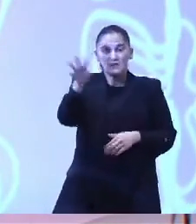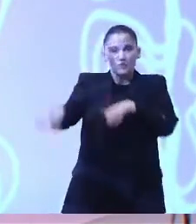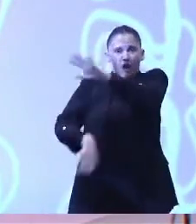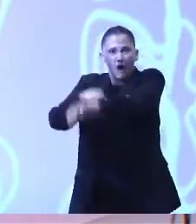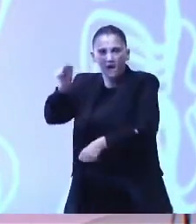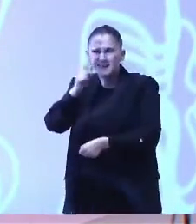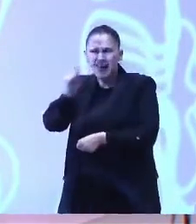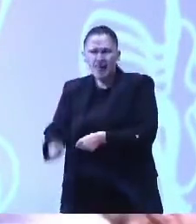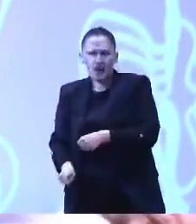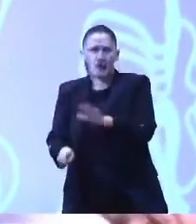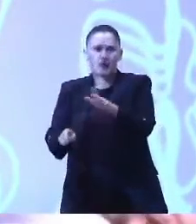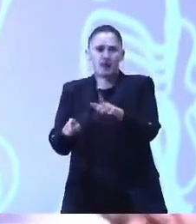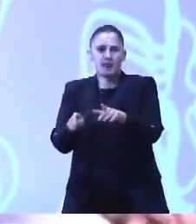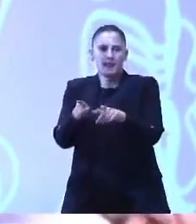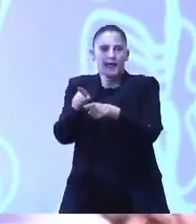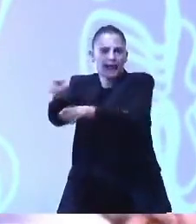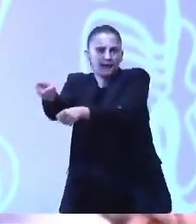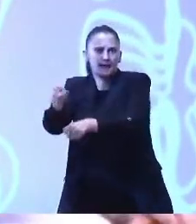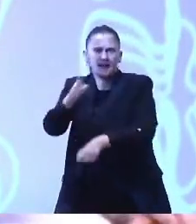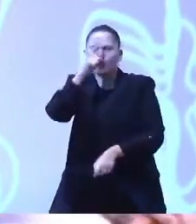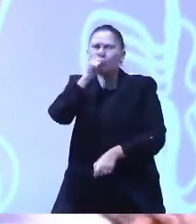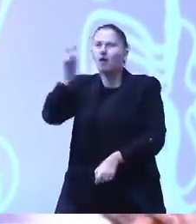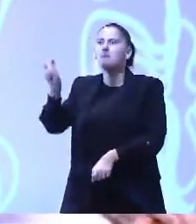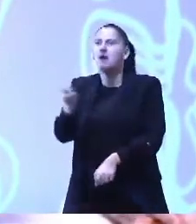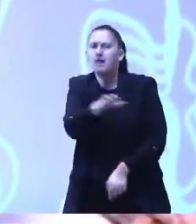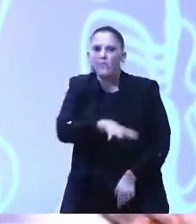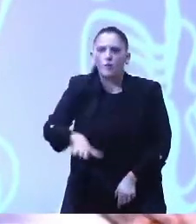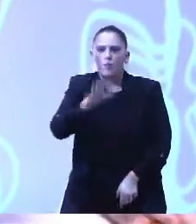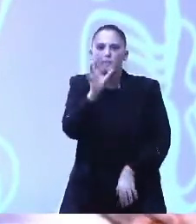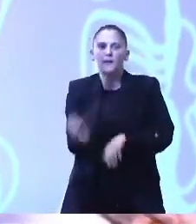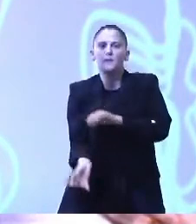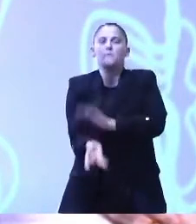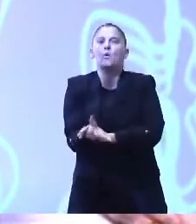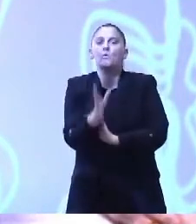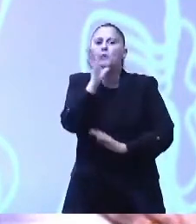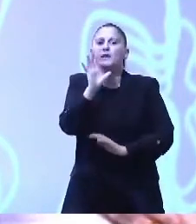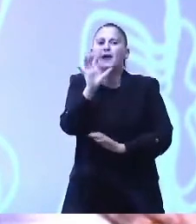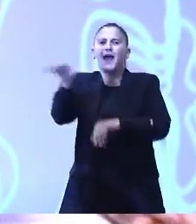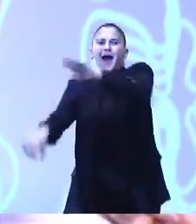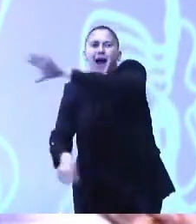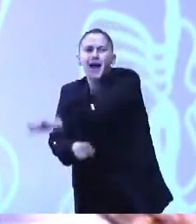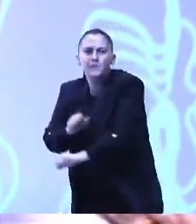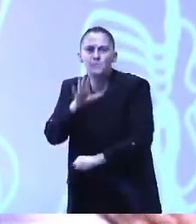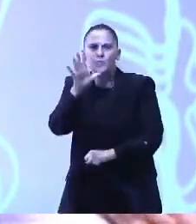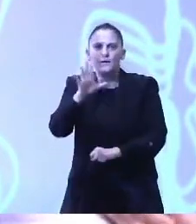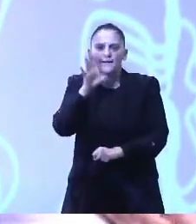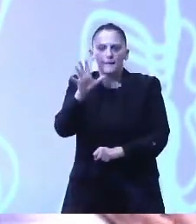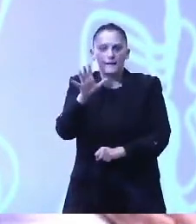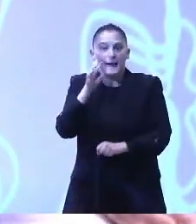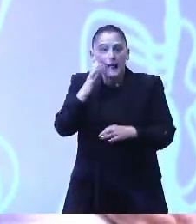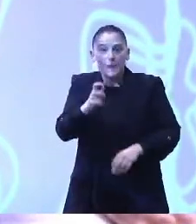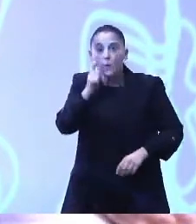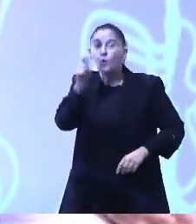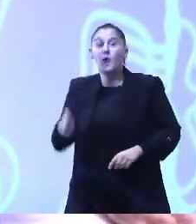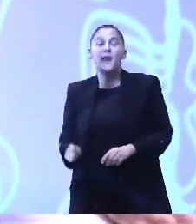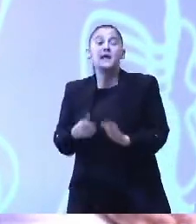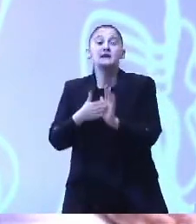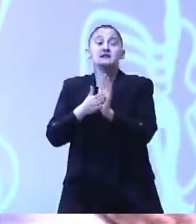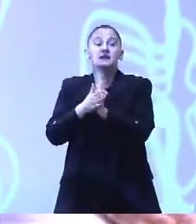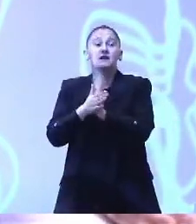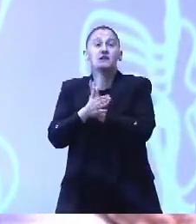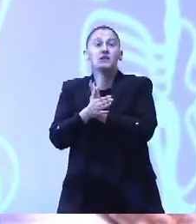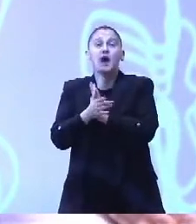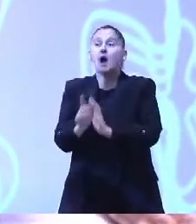invasión tenemos que recordar el origen de todo esto, el por qué se invade. Realmente Ucrania nunca representó